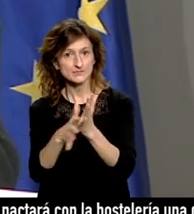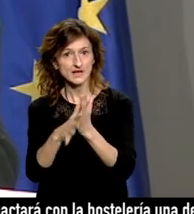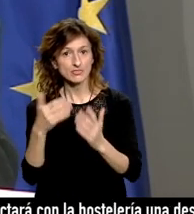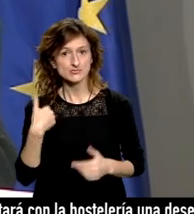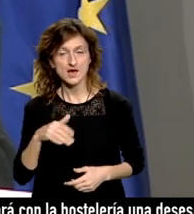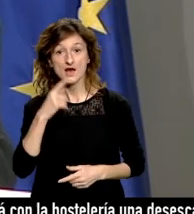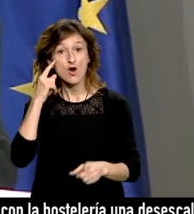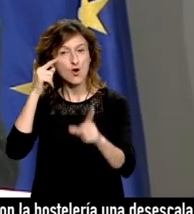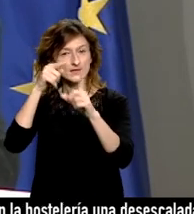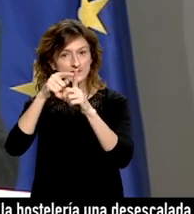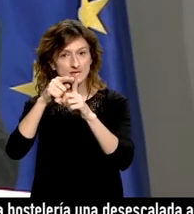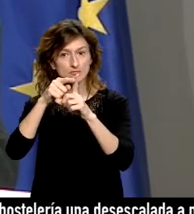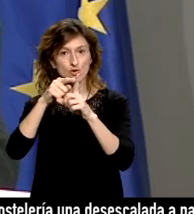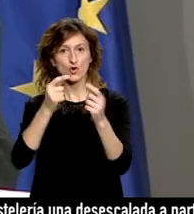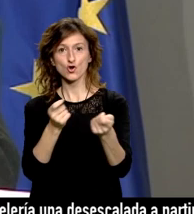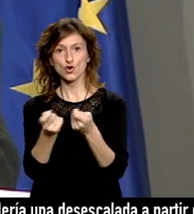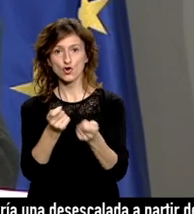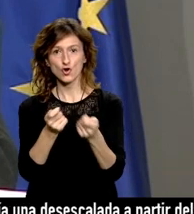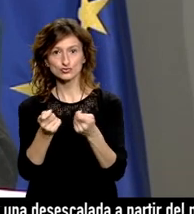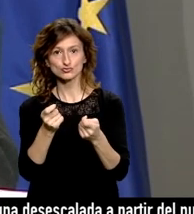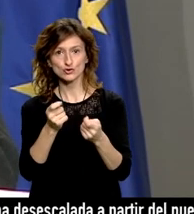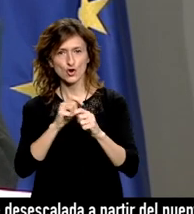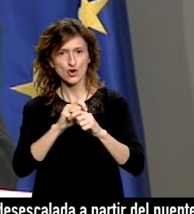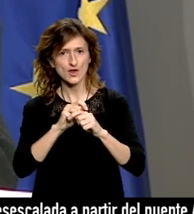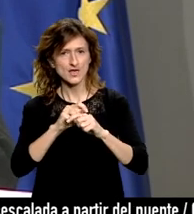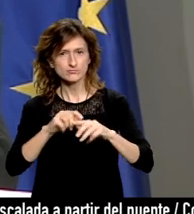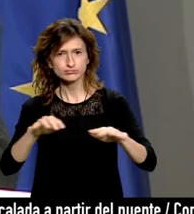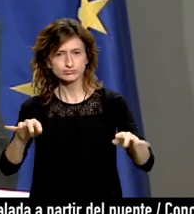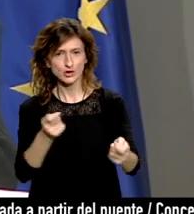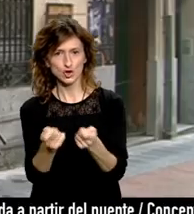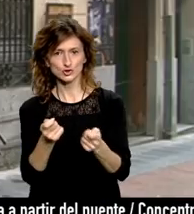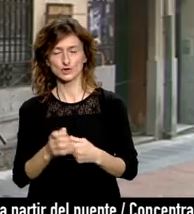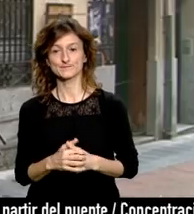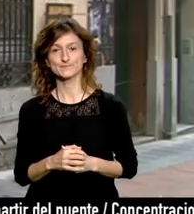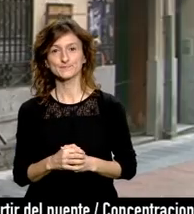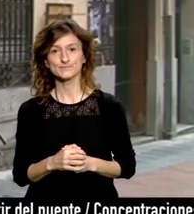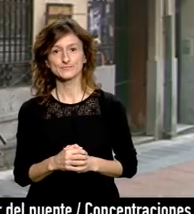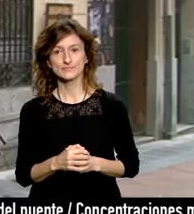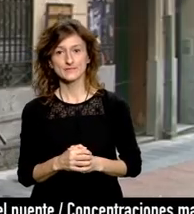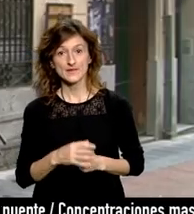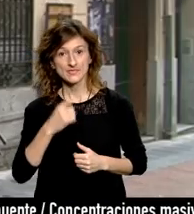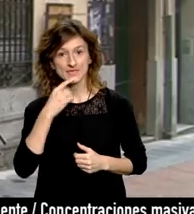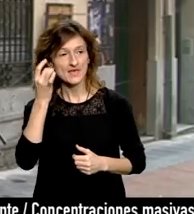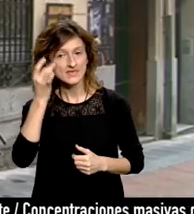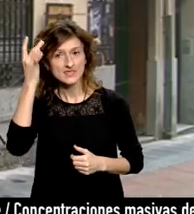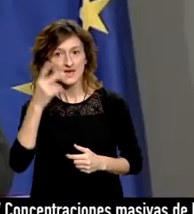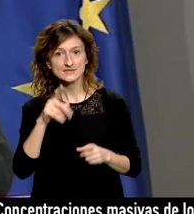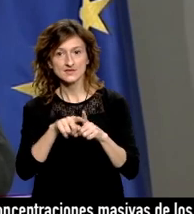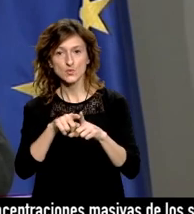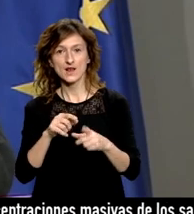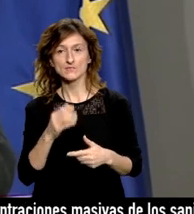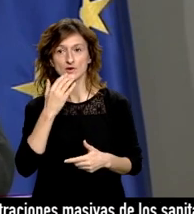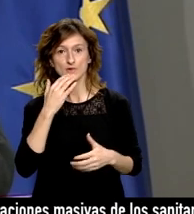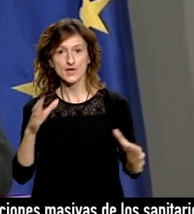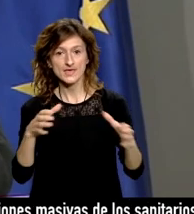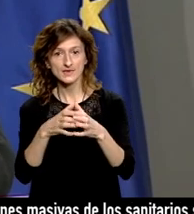Nuestro objetivo es el control de la epidemia. Tampoco ve factibles ideas como estas. No veo